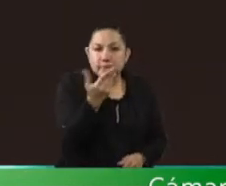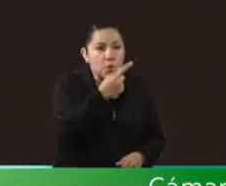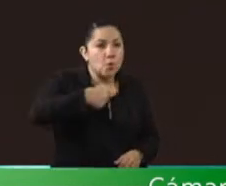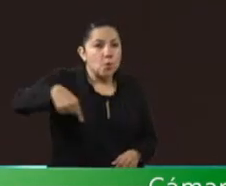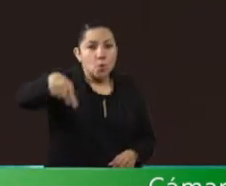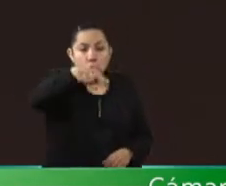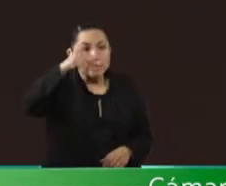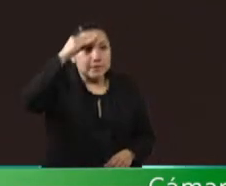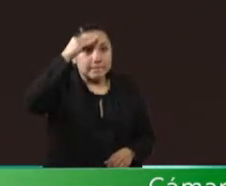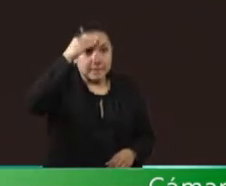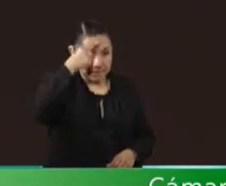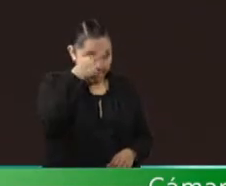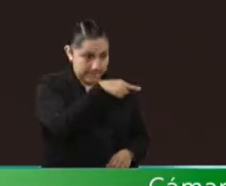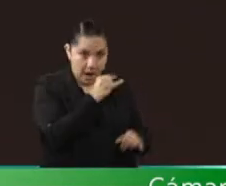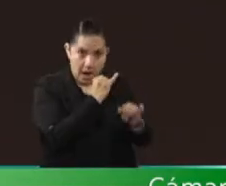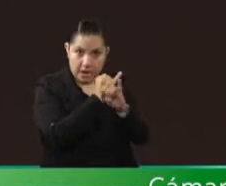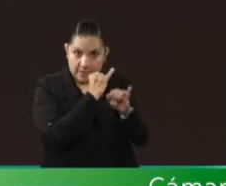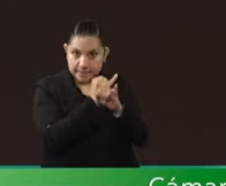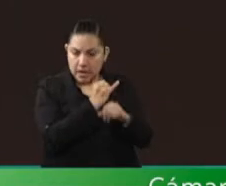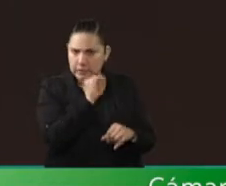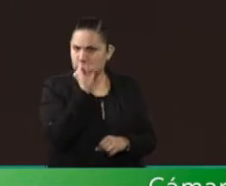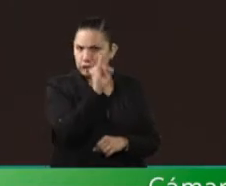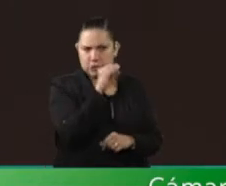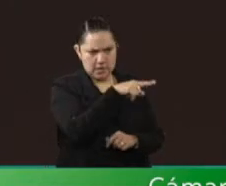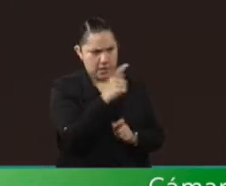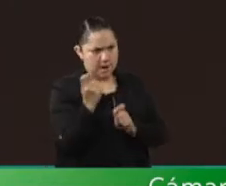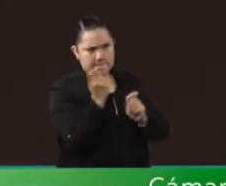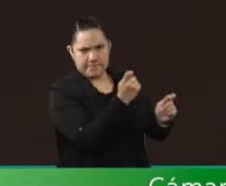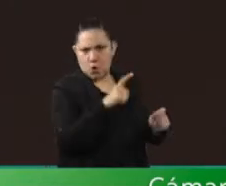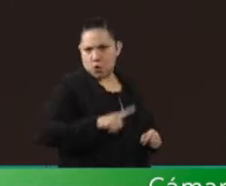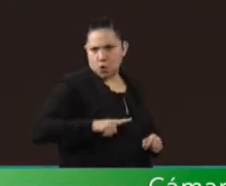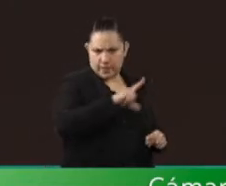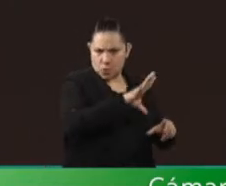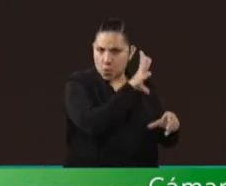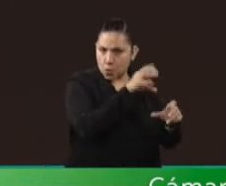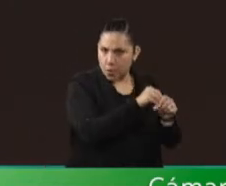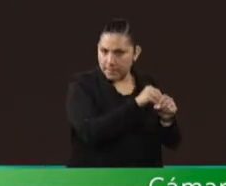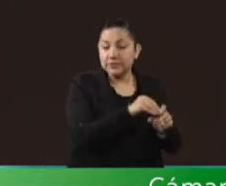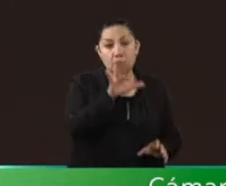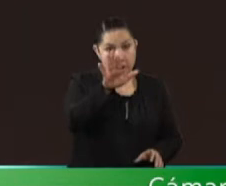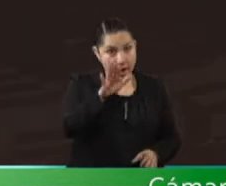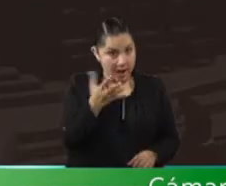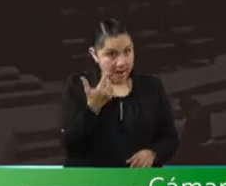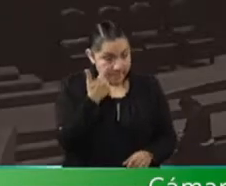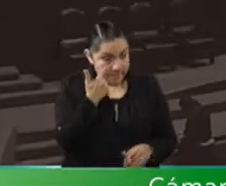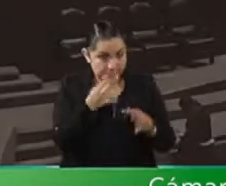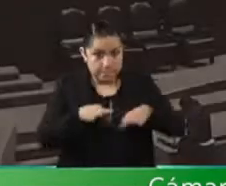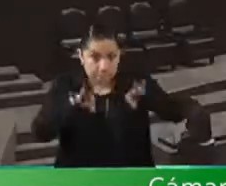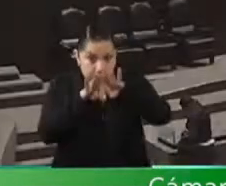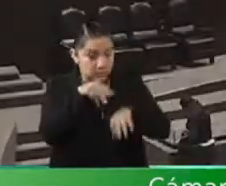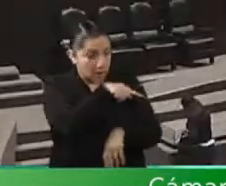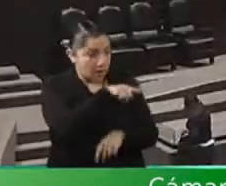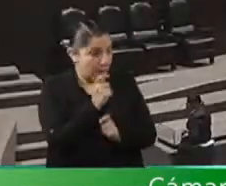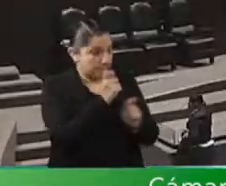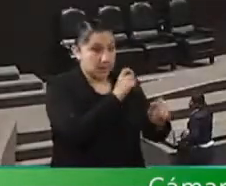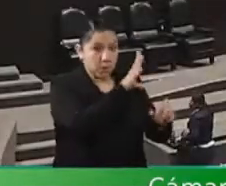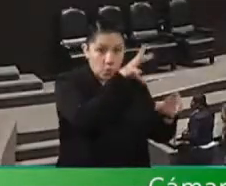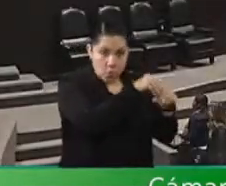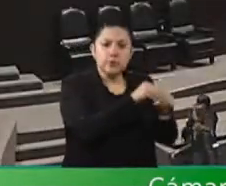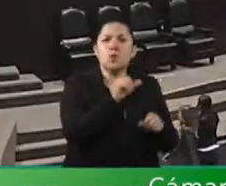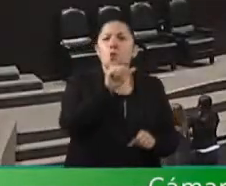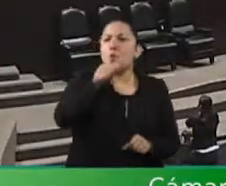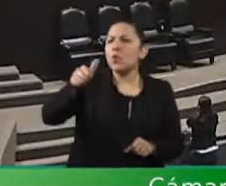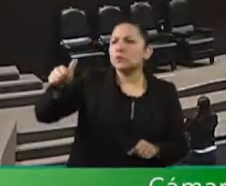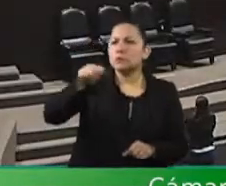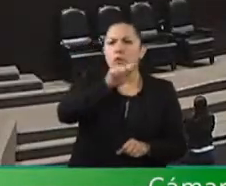siguientes inconvenientes. Primero, la exclusividad en el servicio elimina la competencia y reduce los incentivos para mejorar